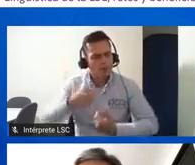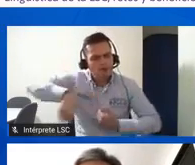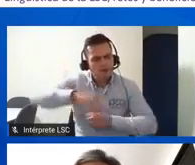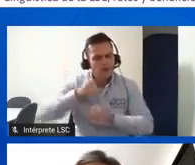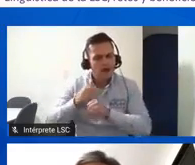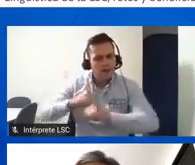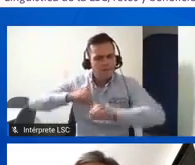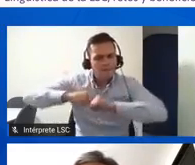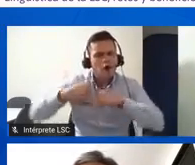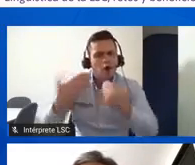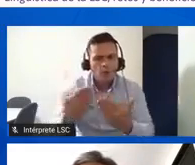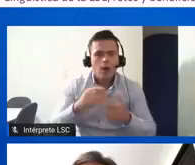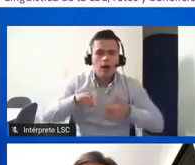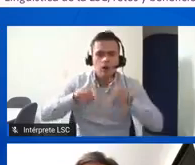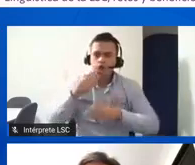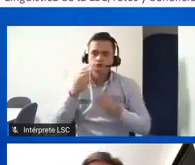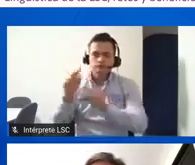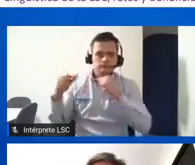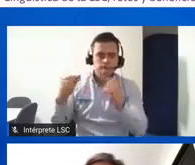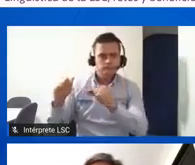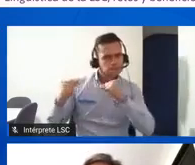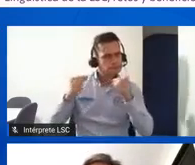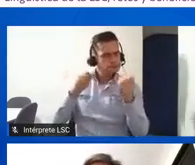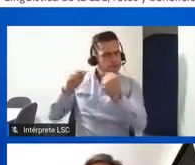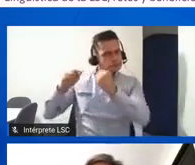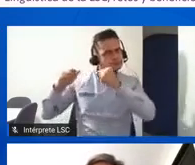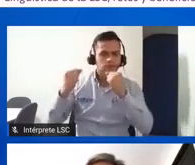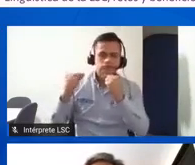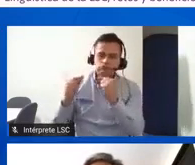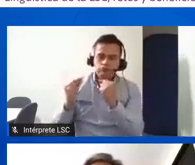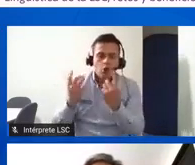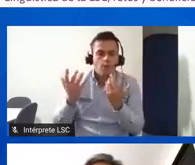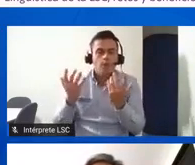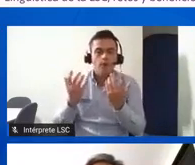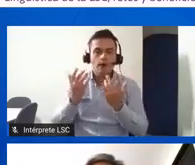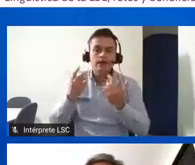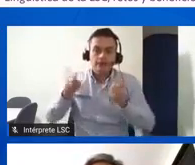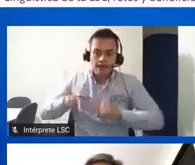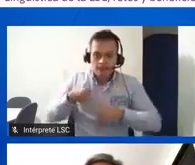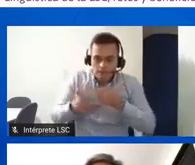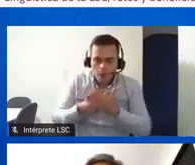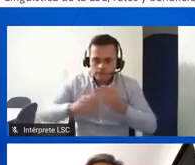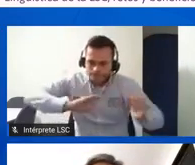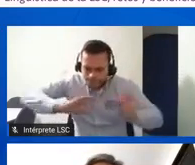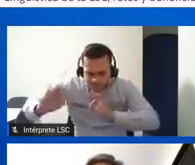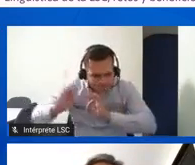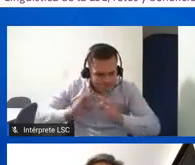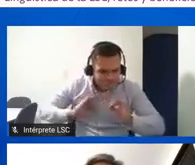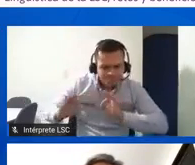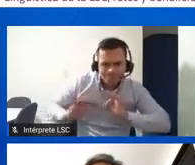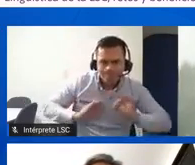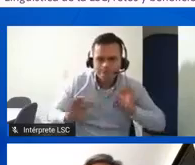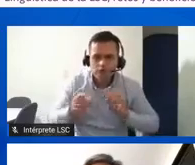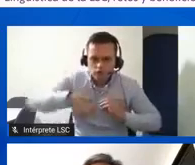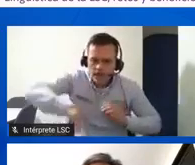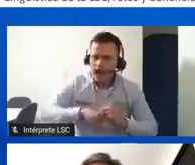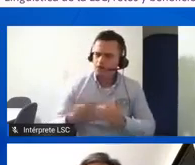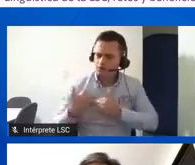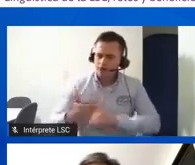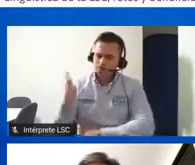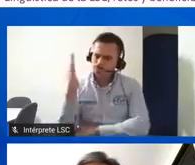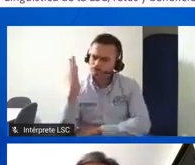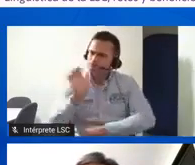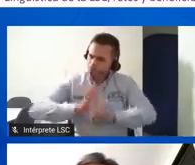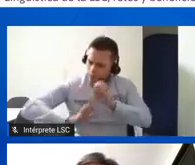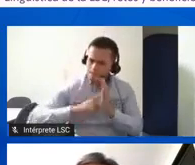los puntos más álgidos del debate y los puntos más álgidos en su proceso de preparación como ponentes y como defensores de